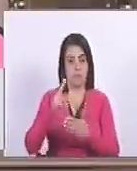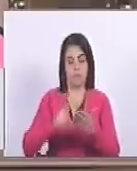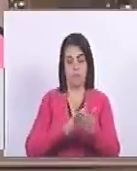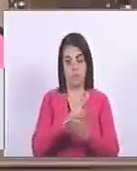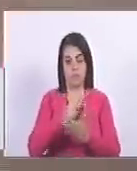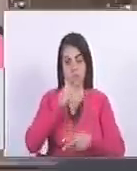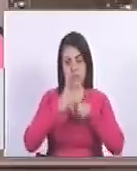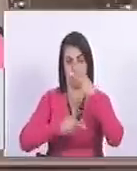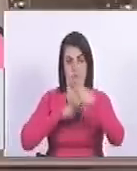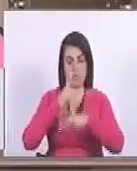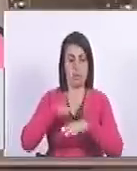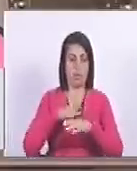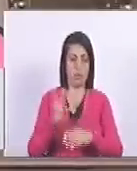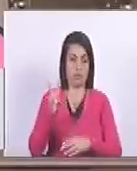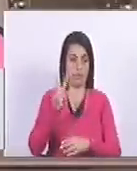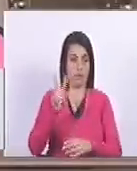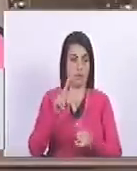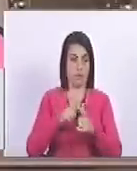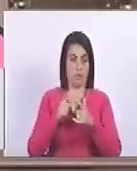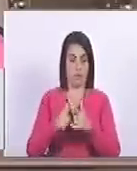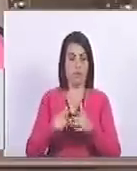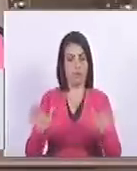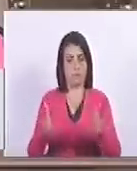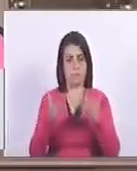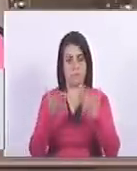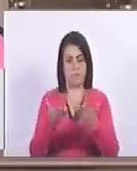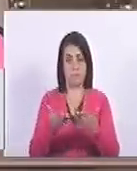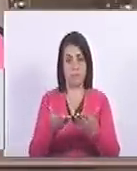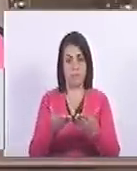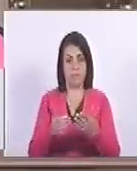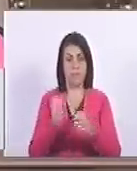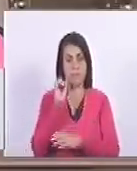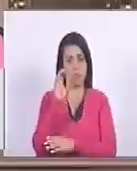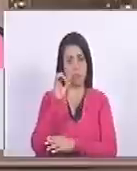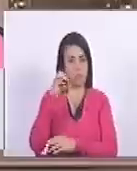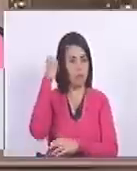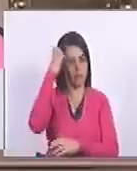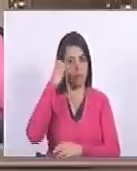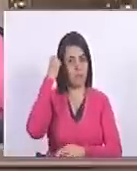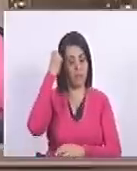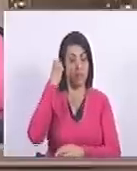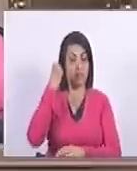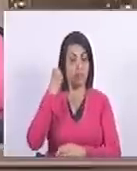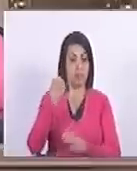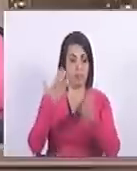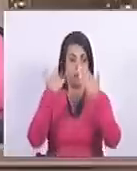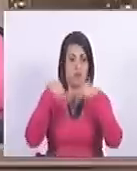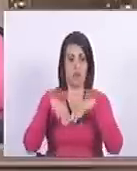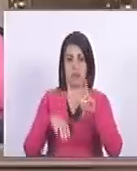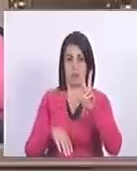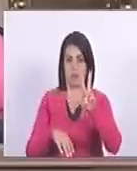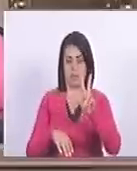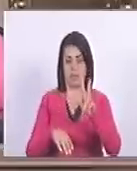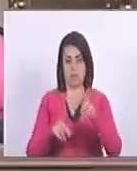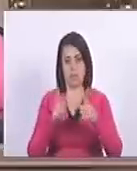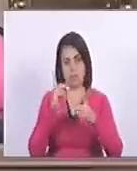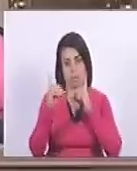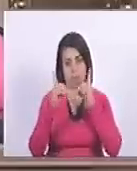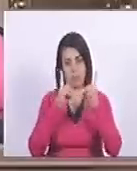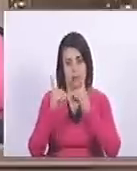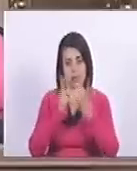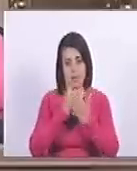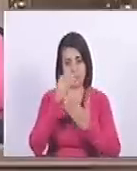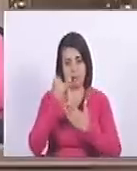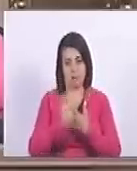inhabilitaciones políticas en Venezuela, impulsada por el Parlamento Europeo. Punto número 3, segunda discusión